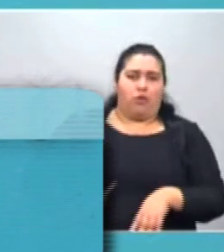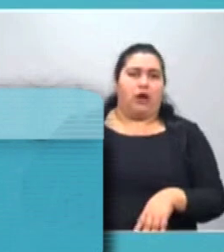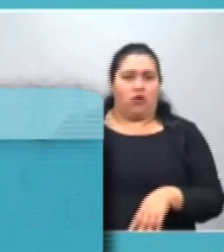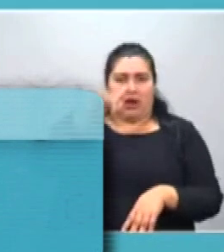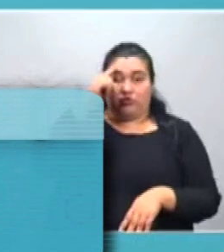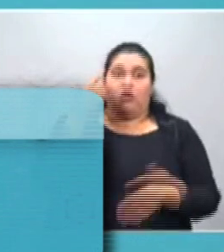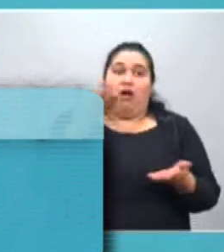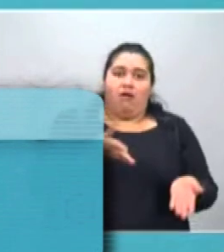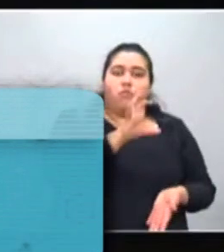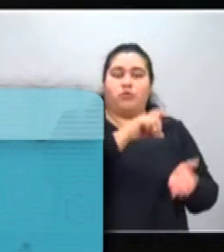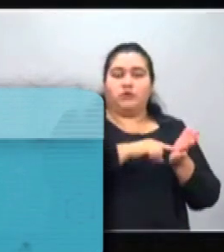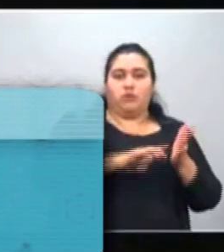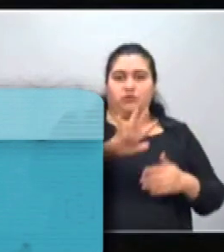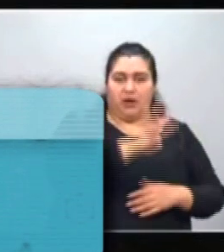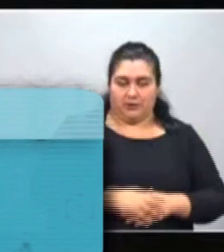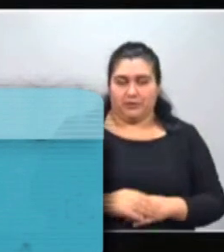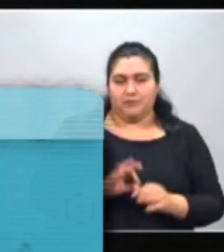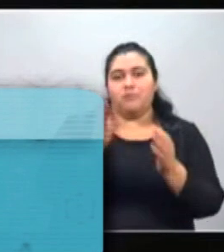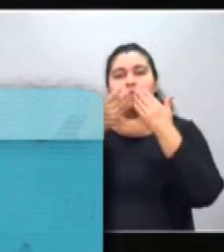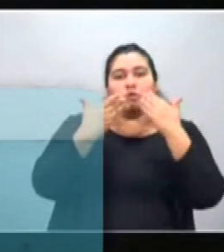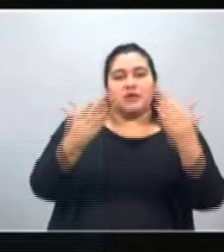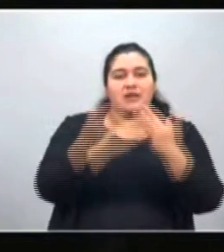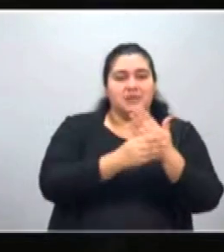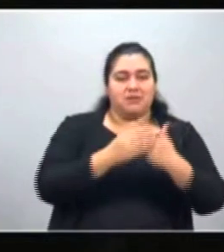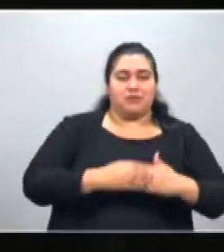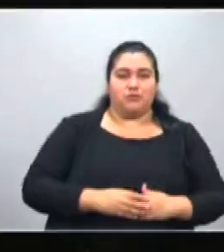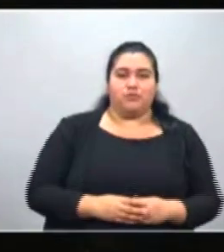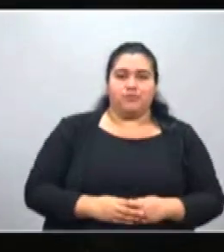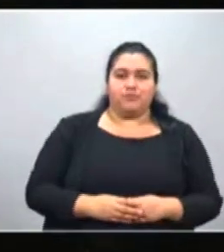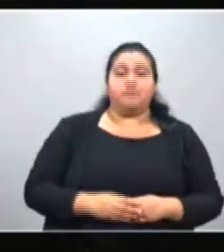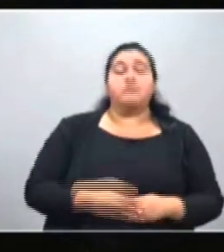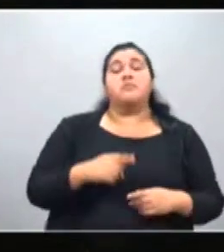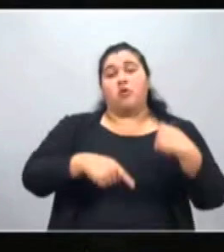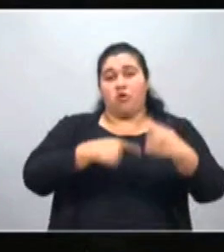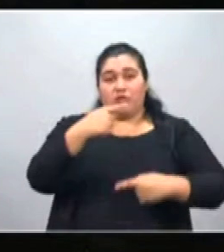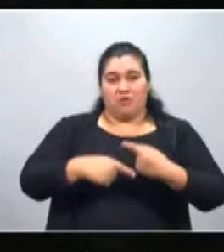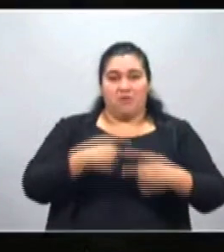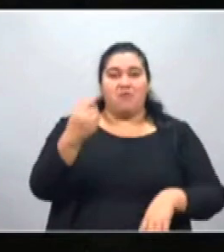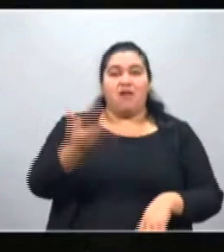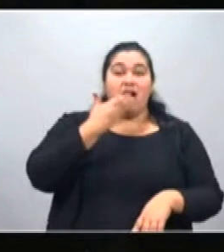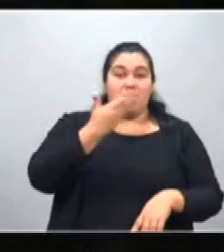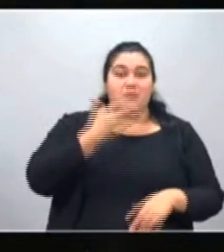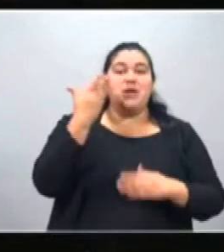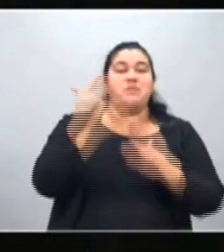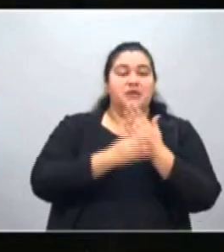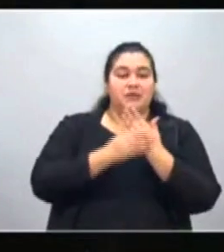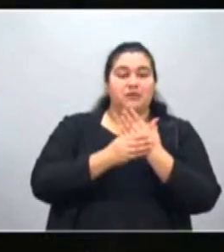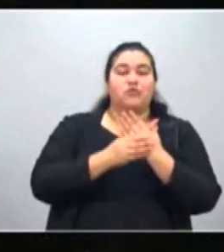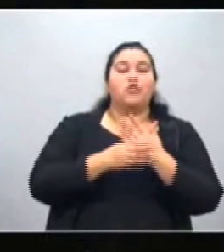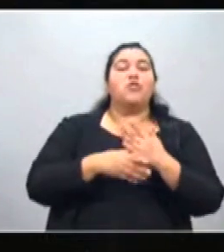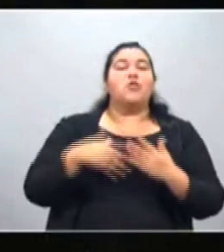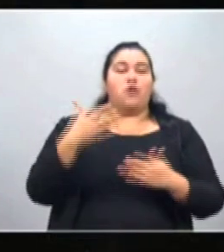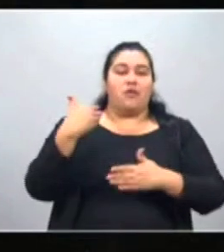con la Provincia de Buenos Aires. Muchas gracias. Muchas gracias, Ministro. Seguidamente vamos a escuchar las palabras del señor... Lo